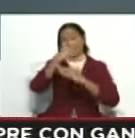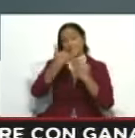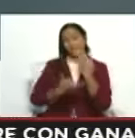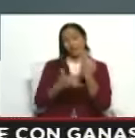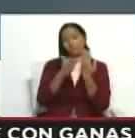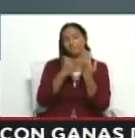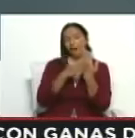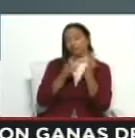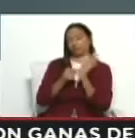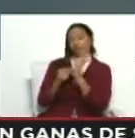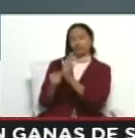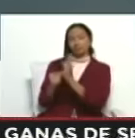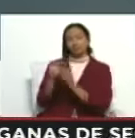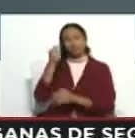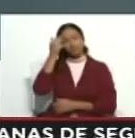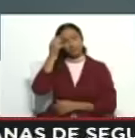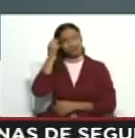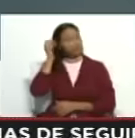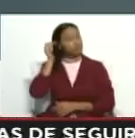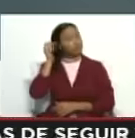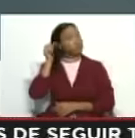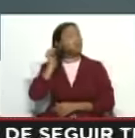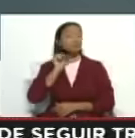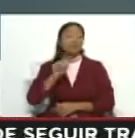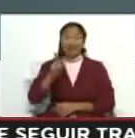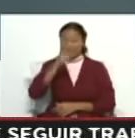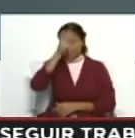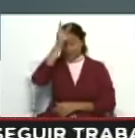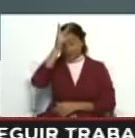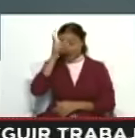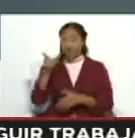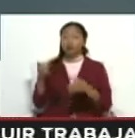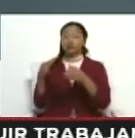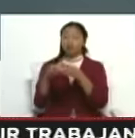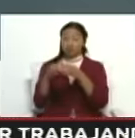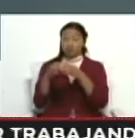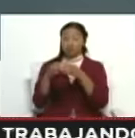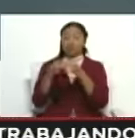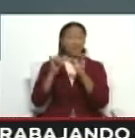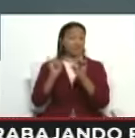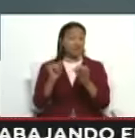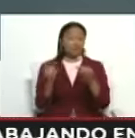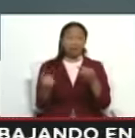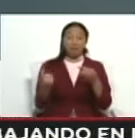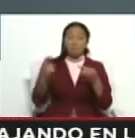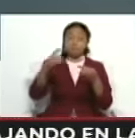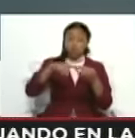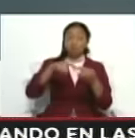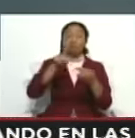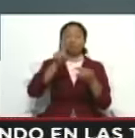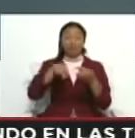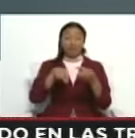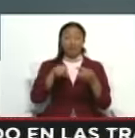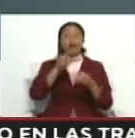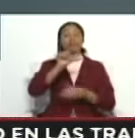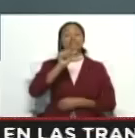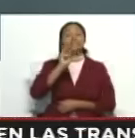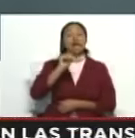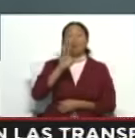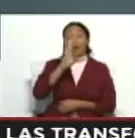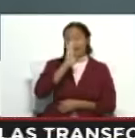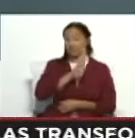Puede decir el ISAMI y su grupo que no están metidos en esto, cuando el reporte directo se lo daba Samar de